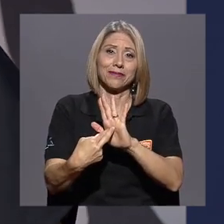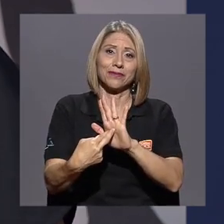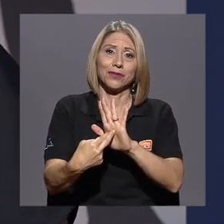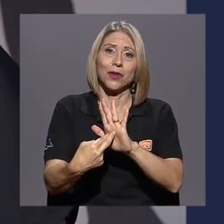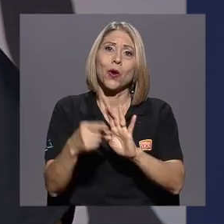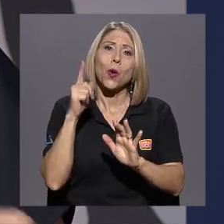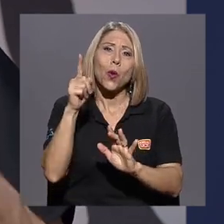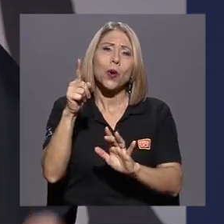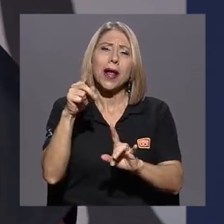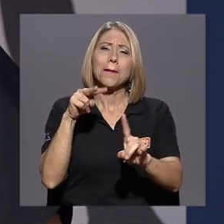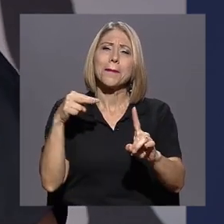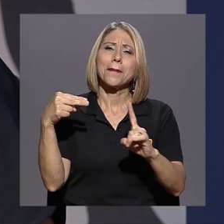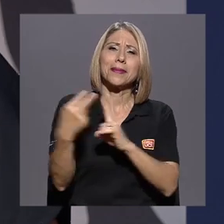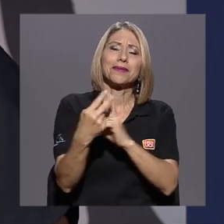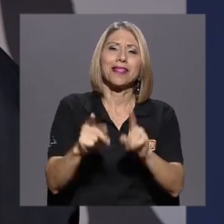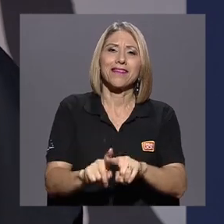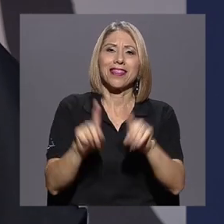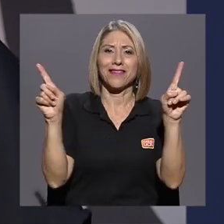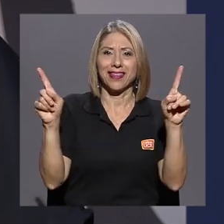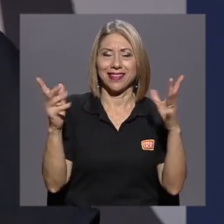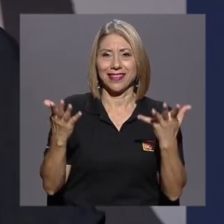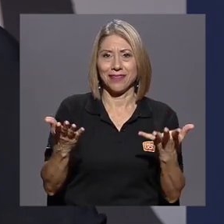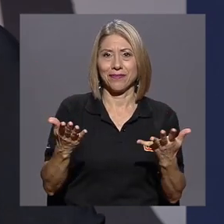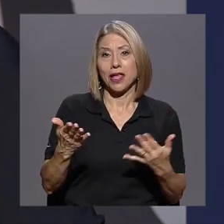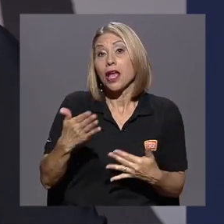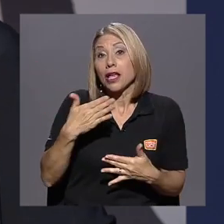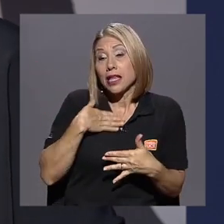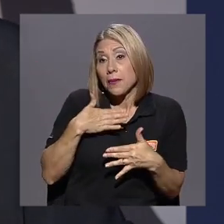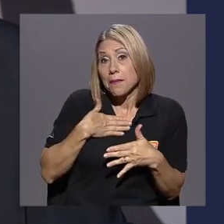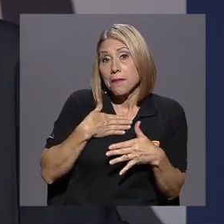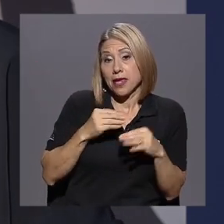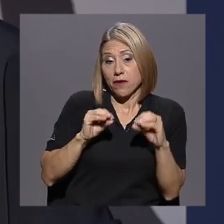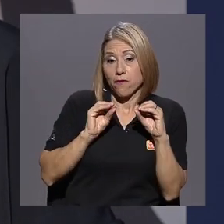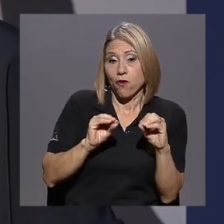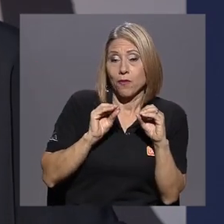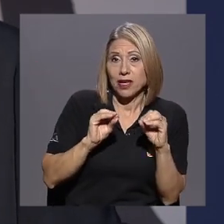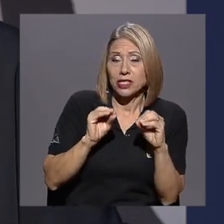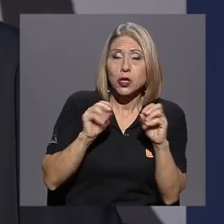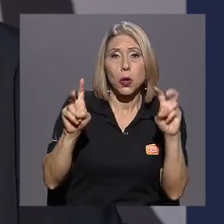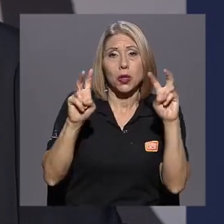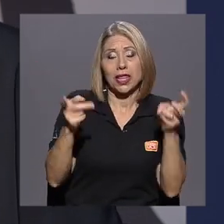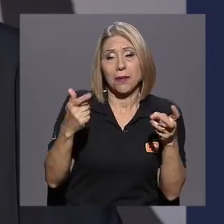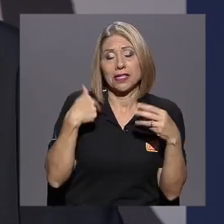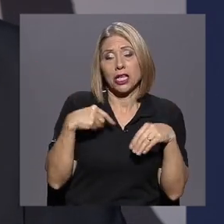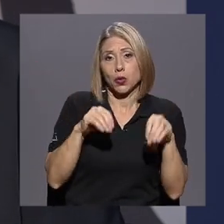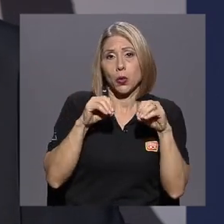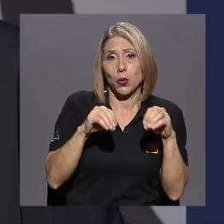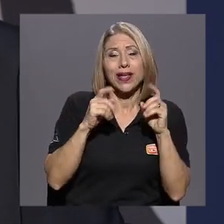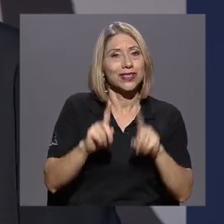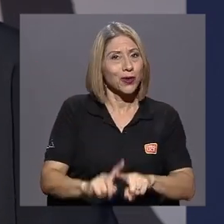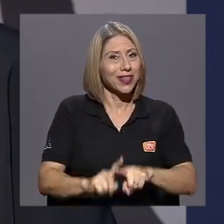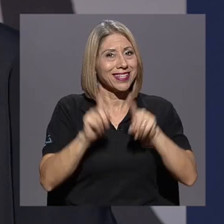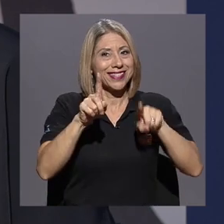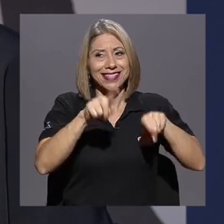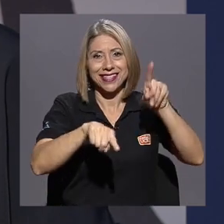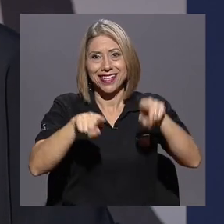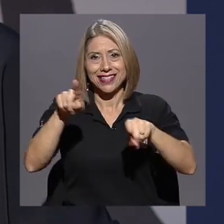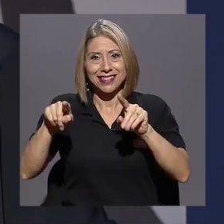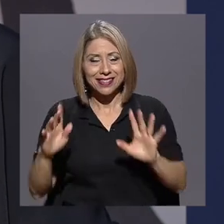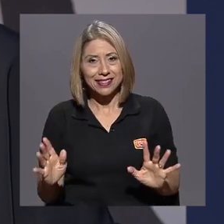una perspectiva diferente en términos de que mi formación y las temáticas que yo desarrollo, etcétera, también son distintas.